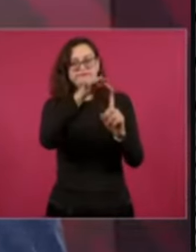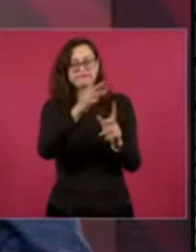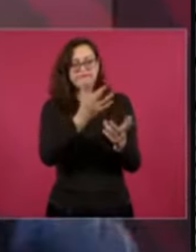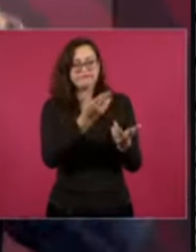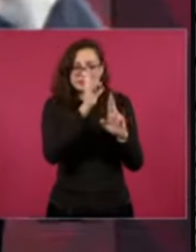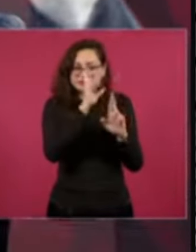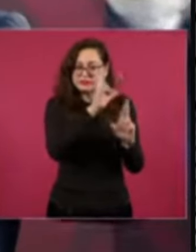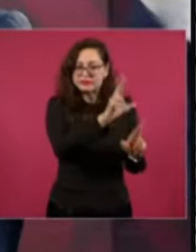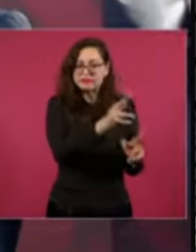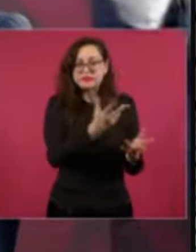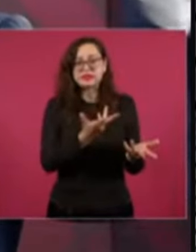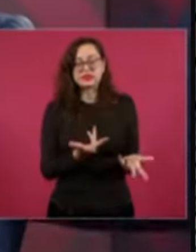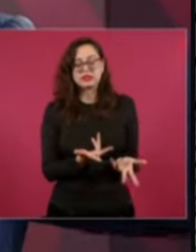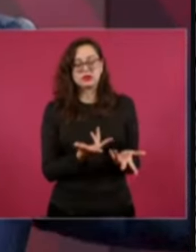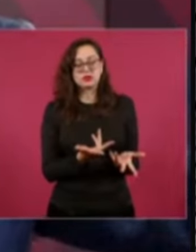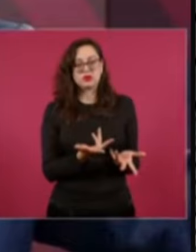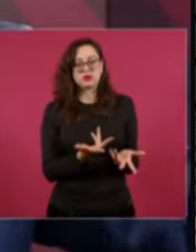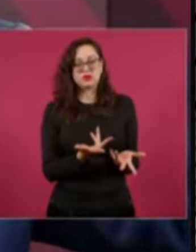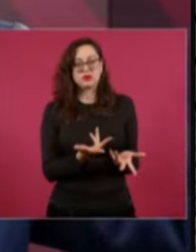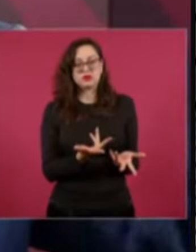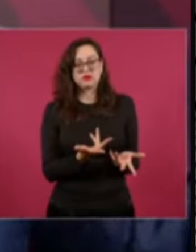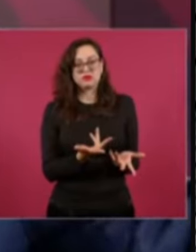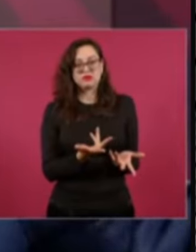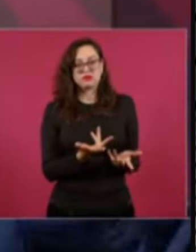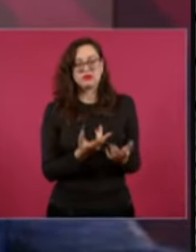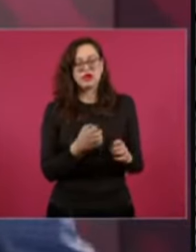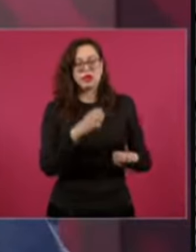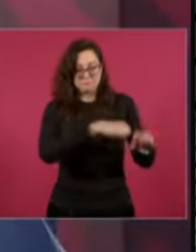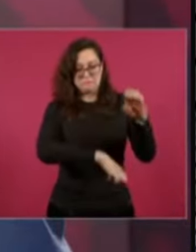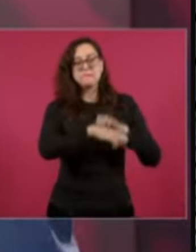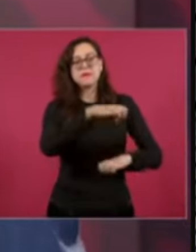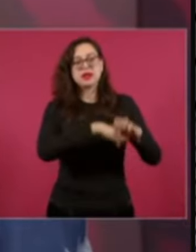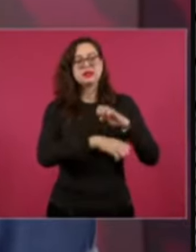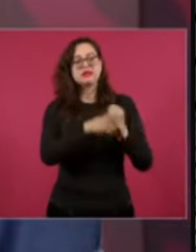en las organizaciones empresariales